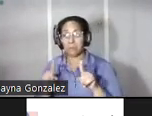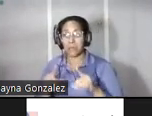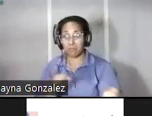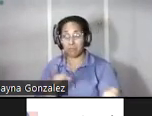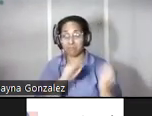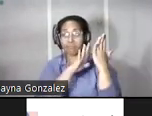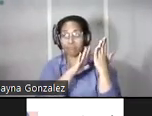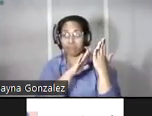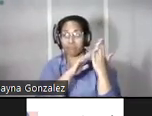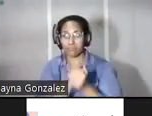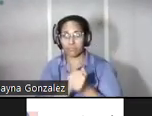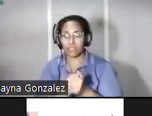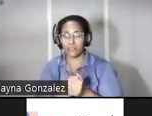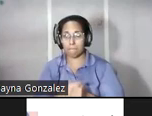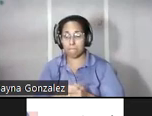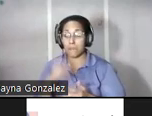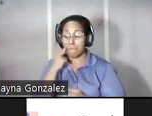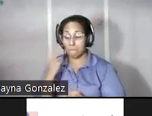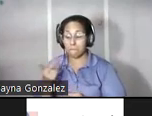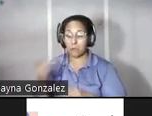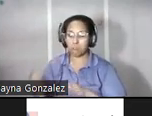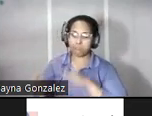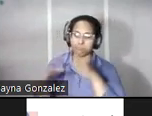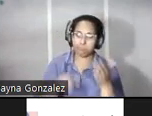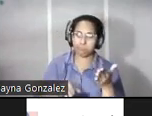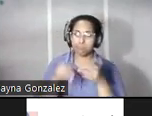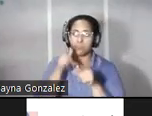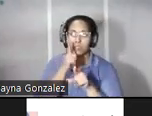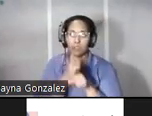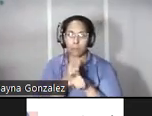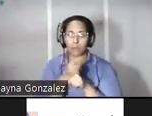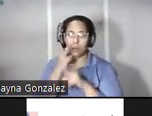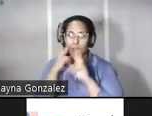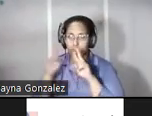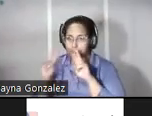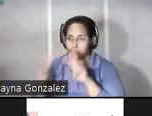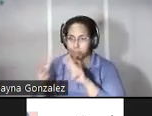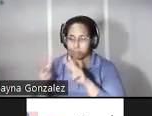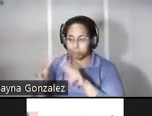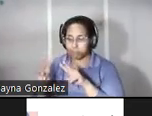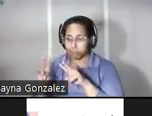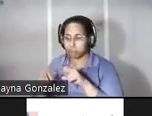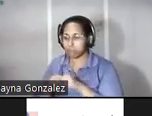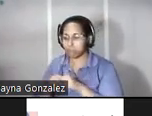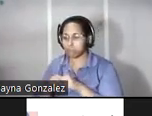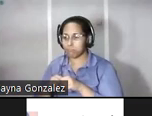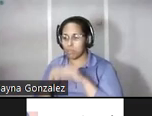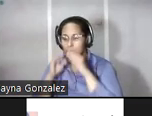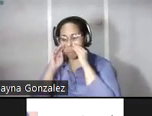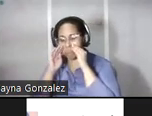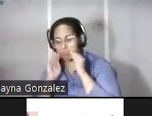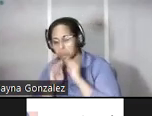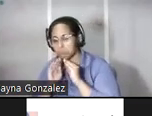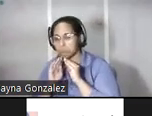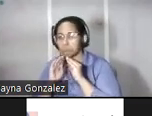de enfrentar y siendo testigo de la muerte de sus hermanos, su mirada invocaba la tristeza por la cual